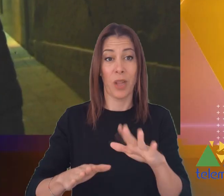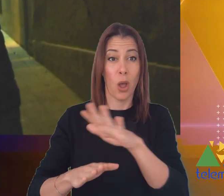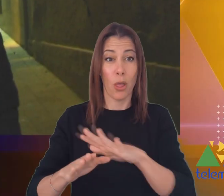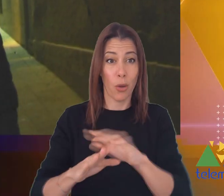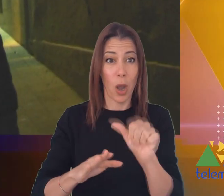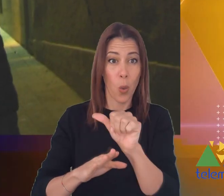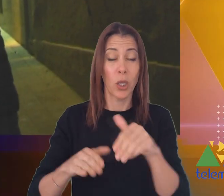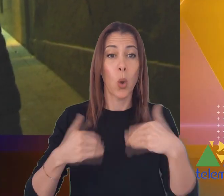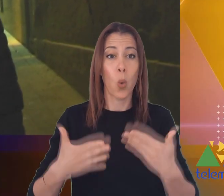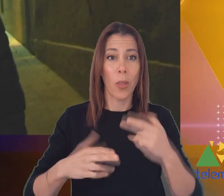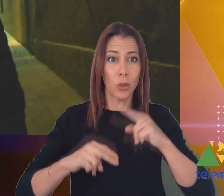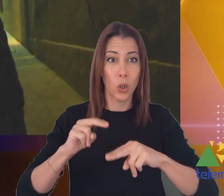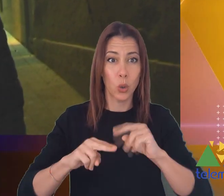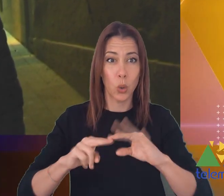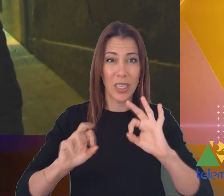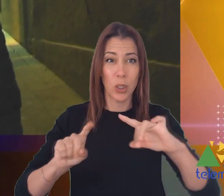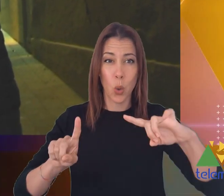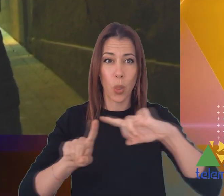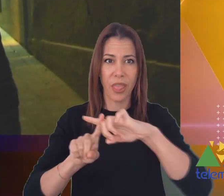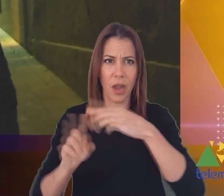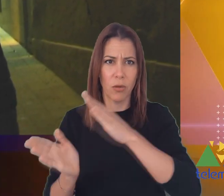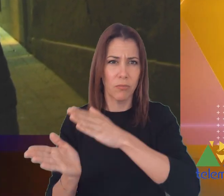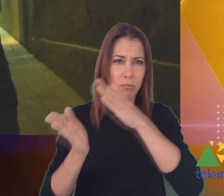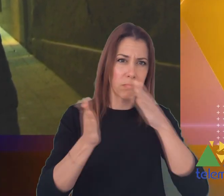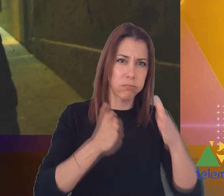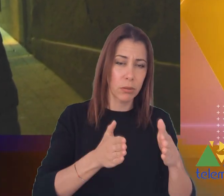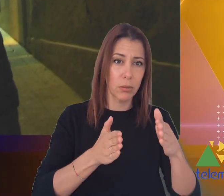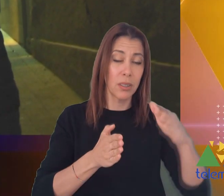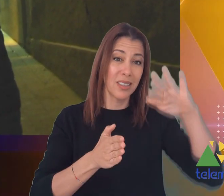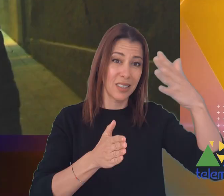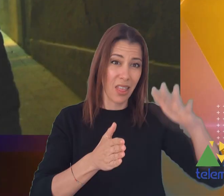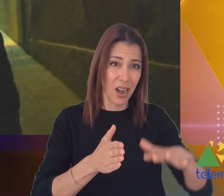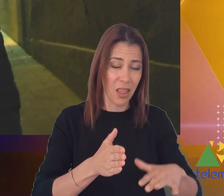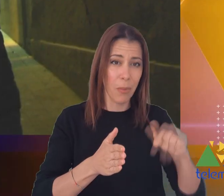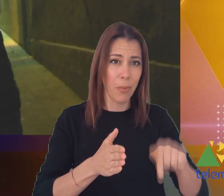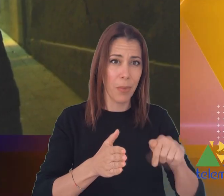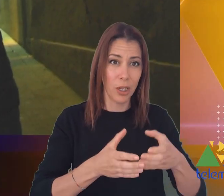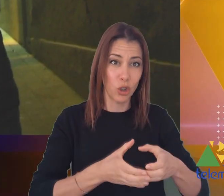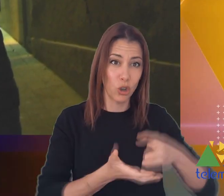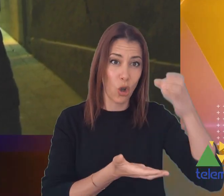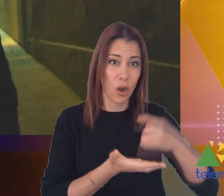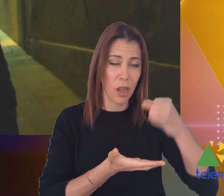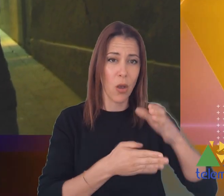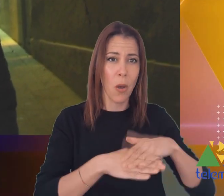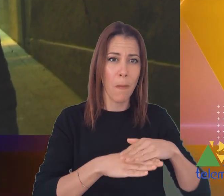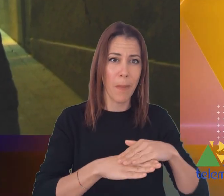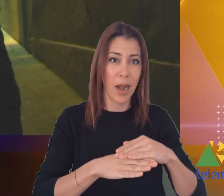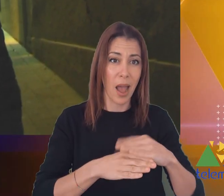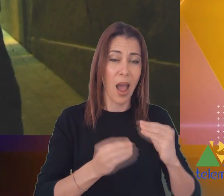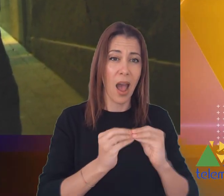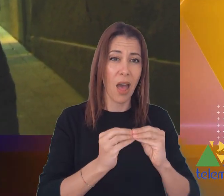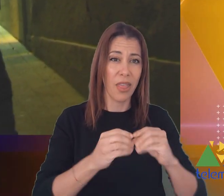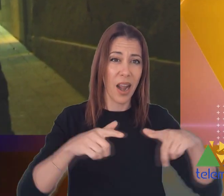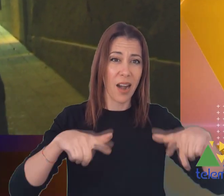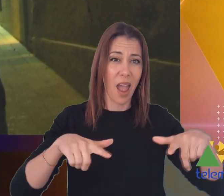cuando se construye el crucero se trae a este lado, se derriba el torreón que había para hacer la nave de crucero y